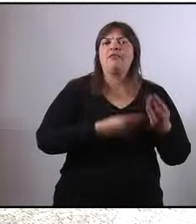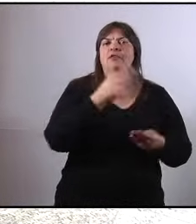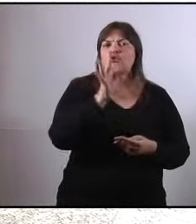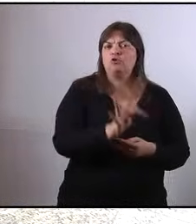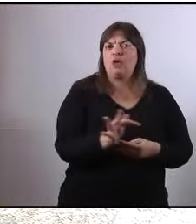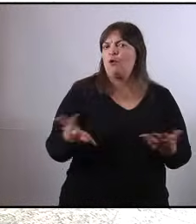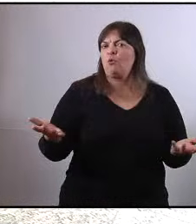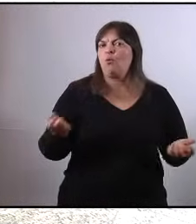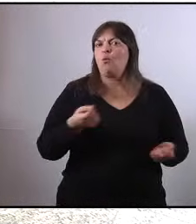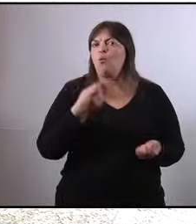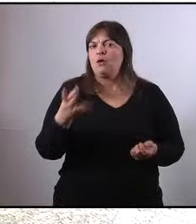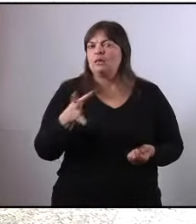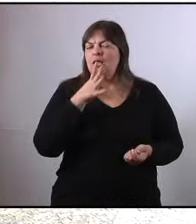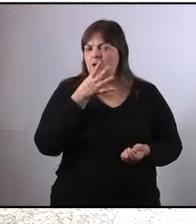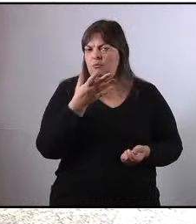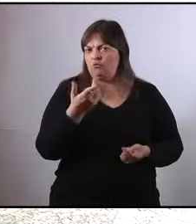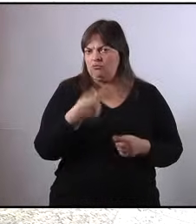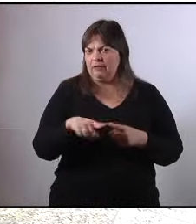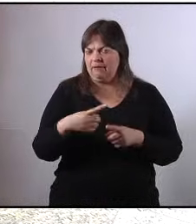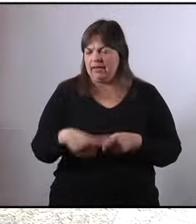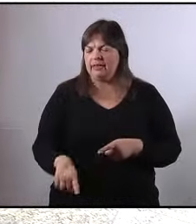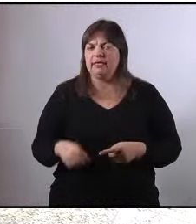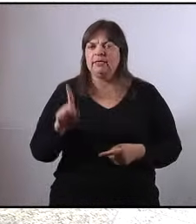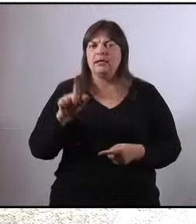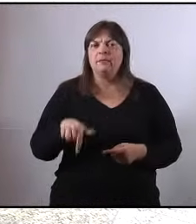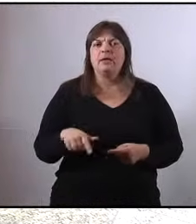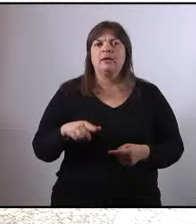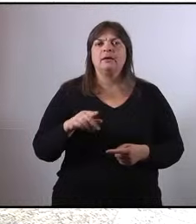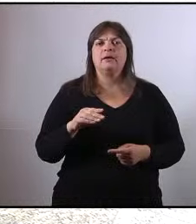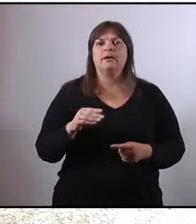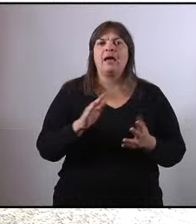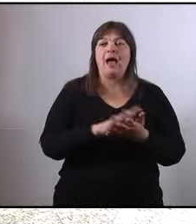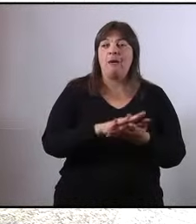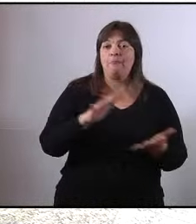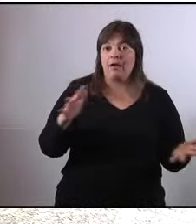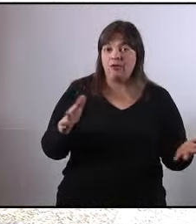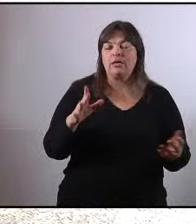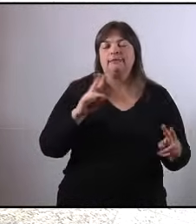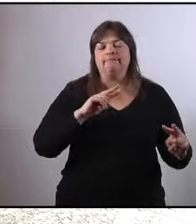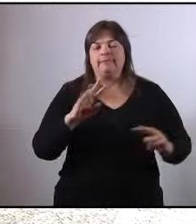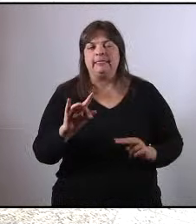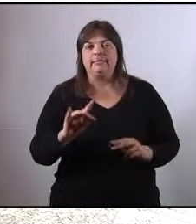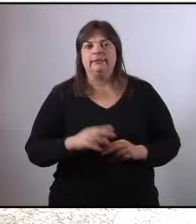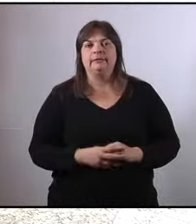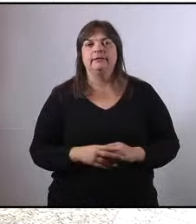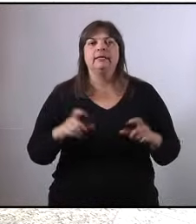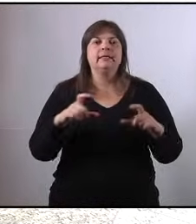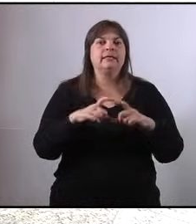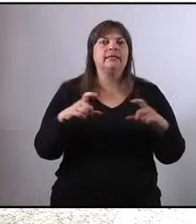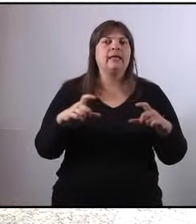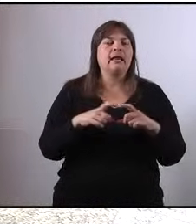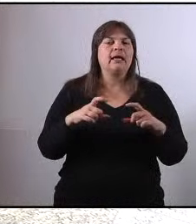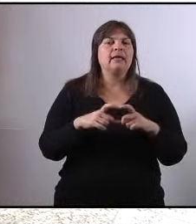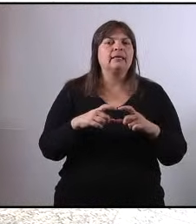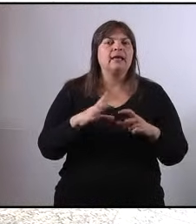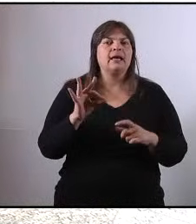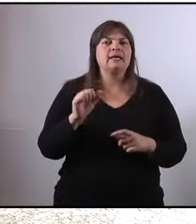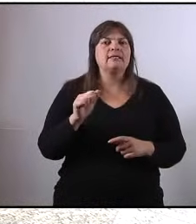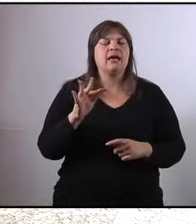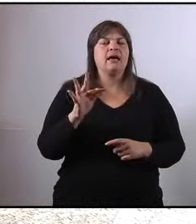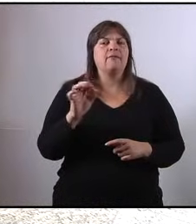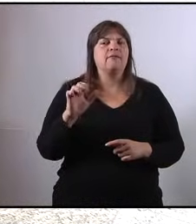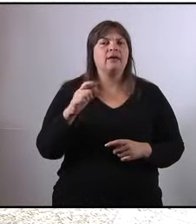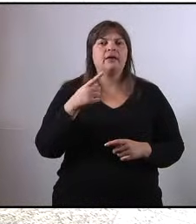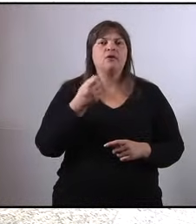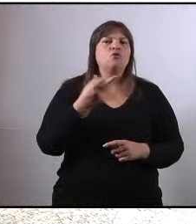porque son varias. Y luego otra cosa más de ampliaciones, ¿no? Sí. La tarjeta SATE, si nos puede decir el número de